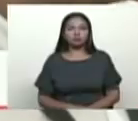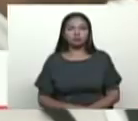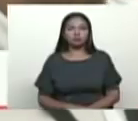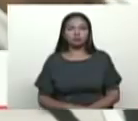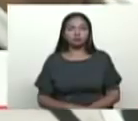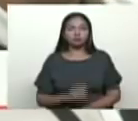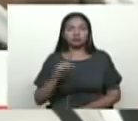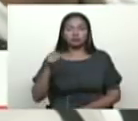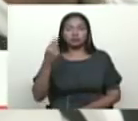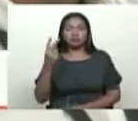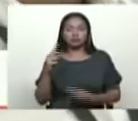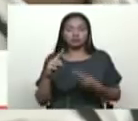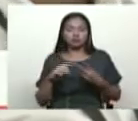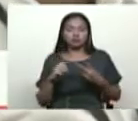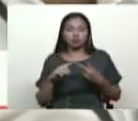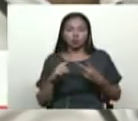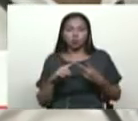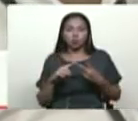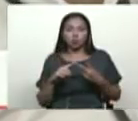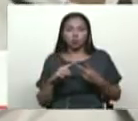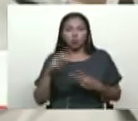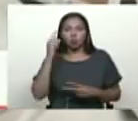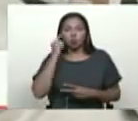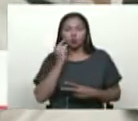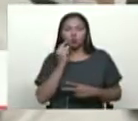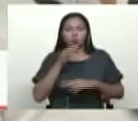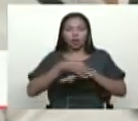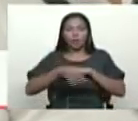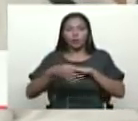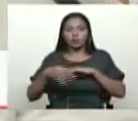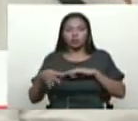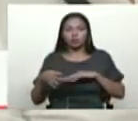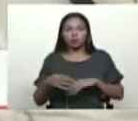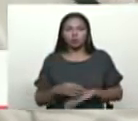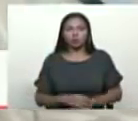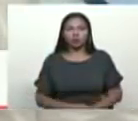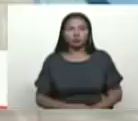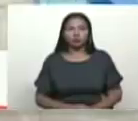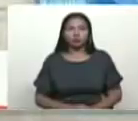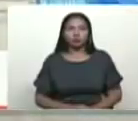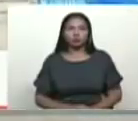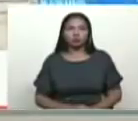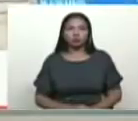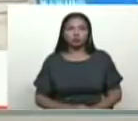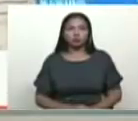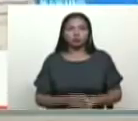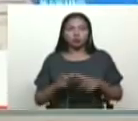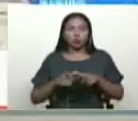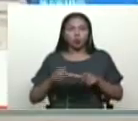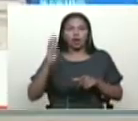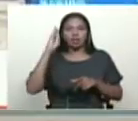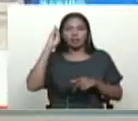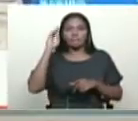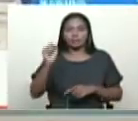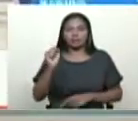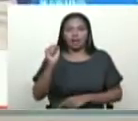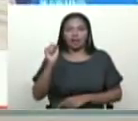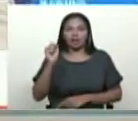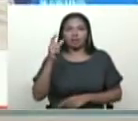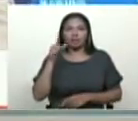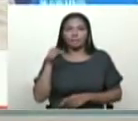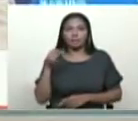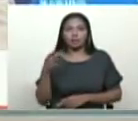Después viene un segundo municipio de nombre Sucre, por el gran mariscal de Ayacucho, en la zona de Petare, en el este, que